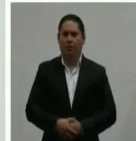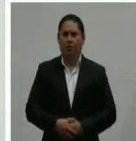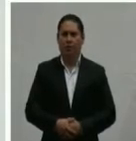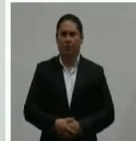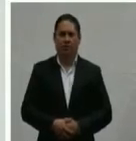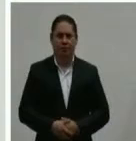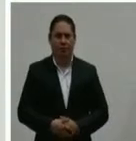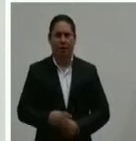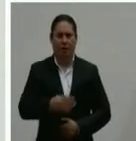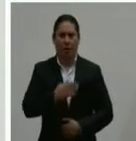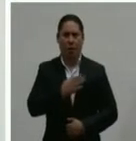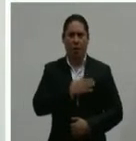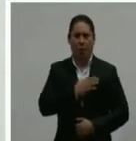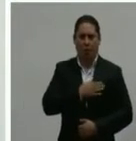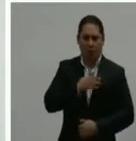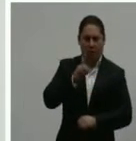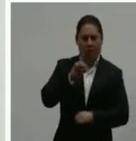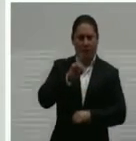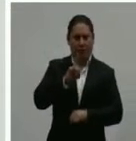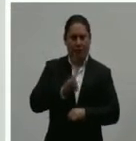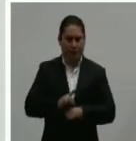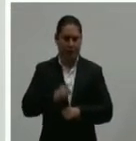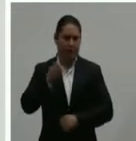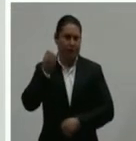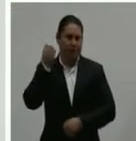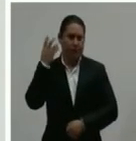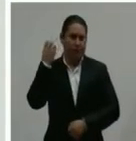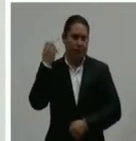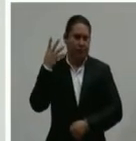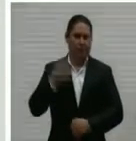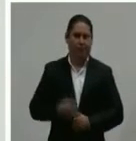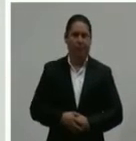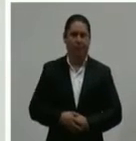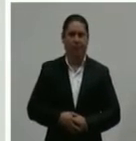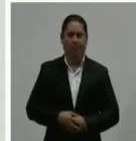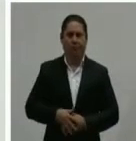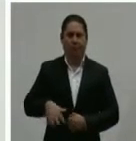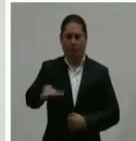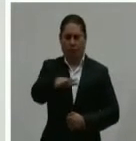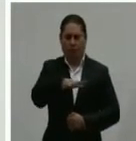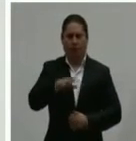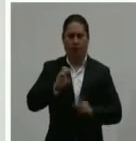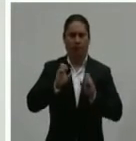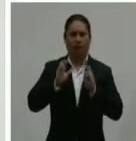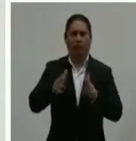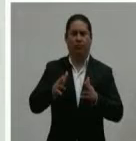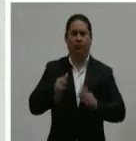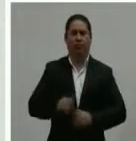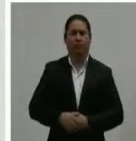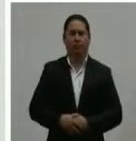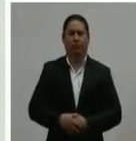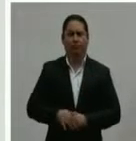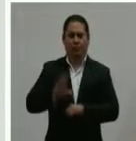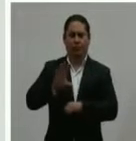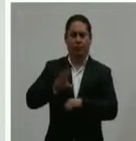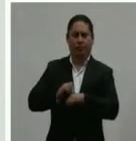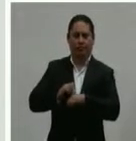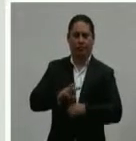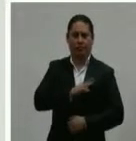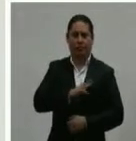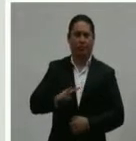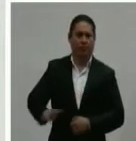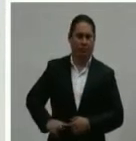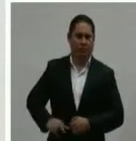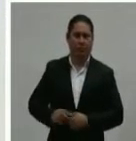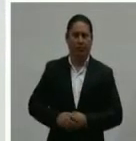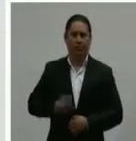Muy buenos días, honorable asamblea, al pueblo de Chiapas. Con su permiso,